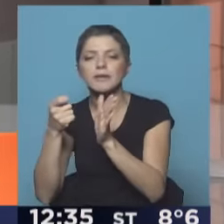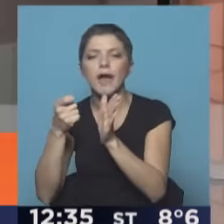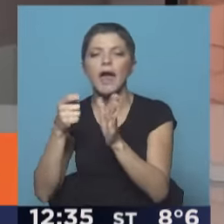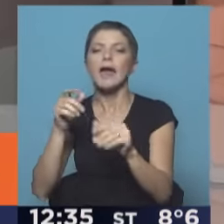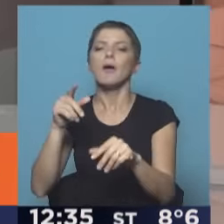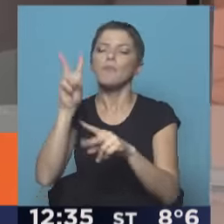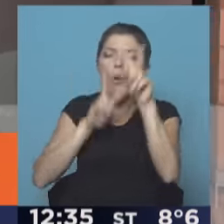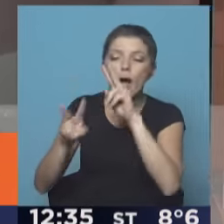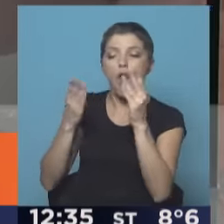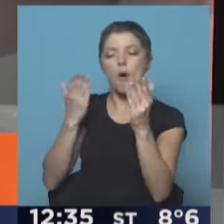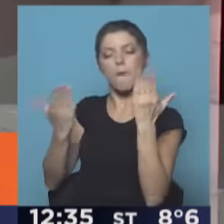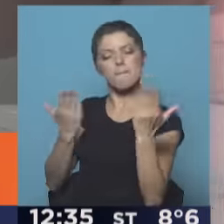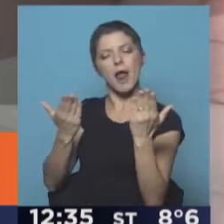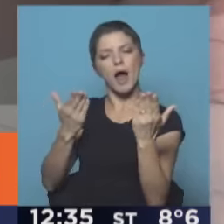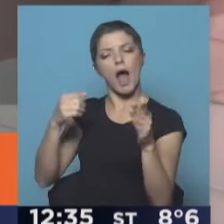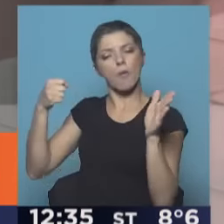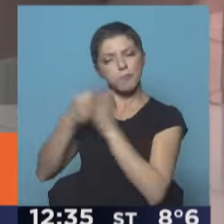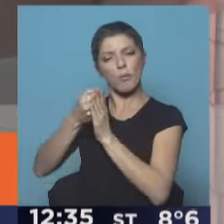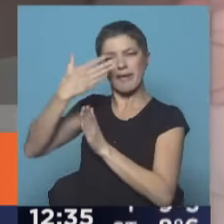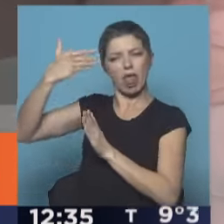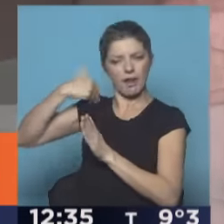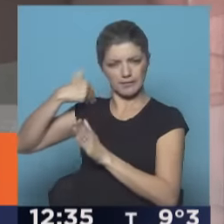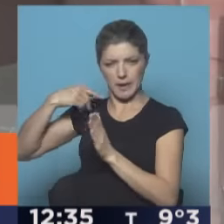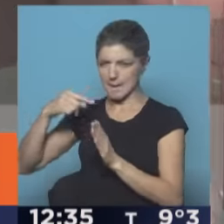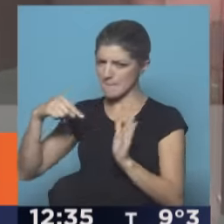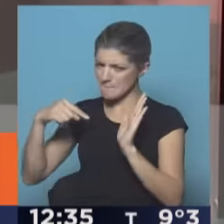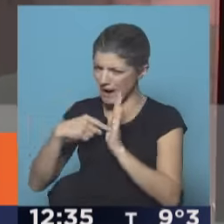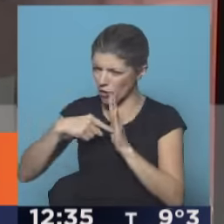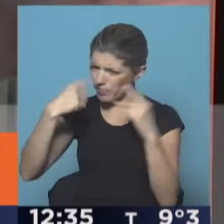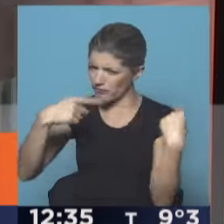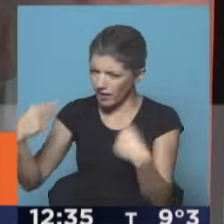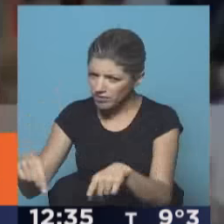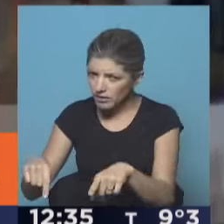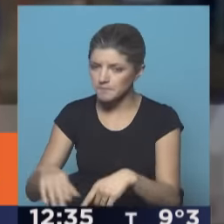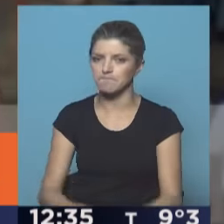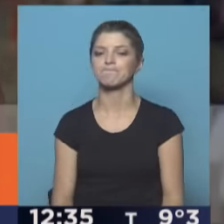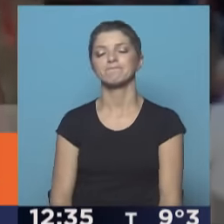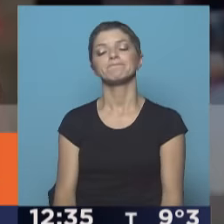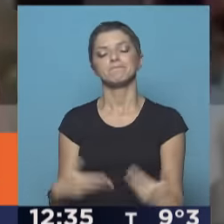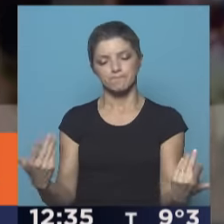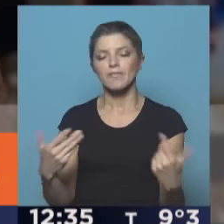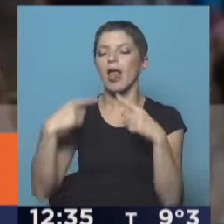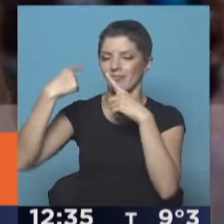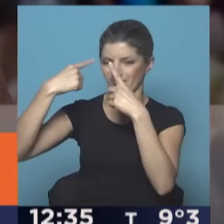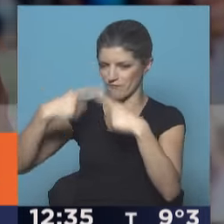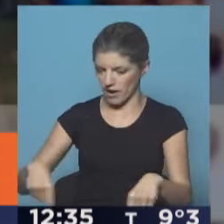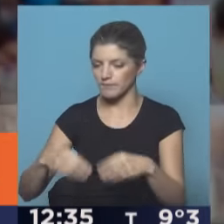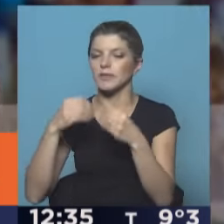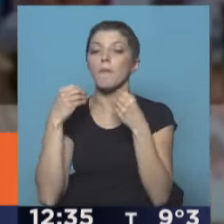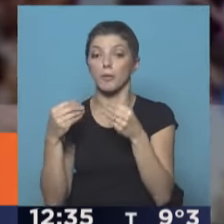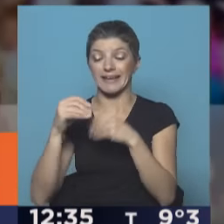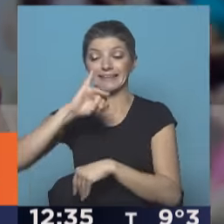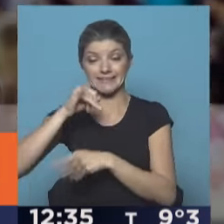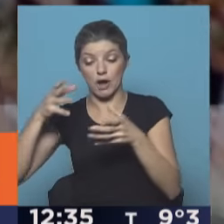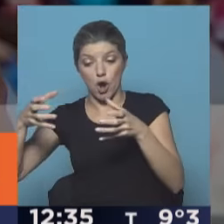anteriores Y no parece ser lo mismo no no parece ser lo mismo fundamentalmente porque si bien hay una división en los militares